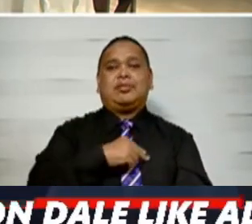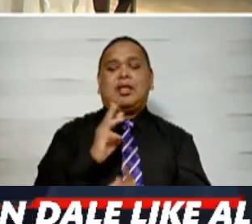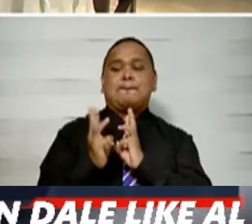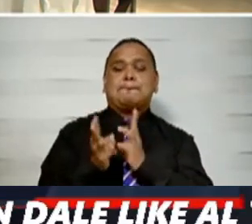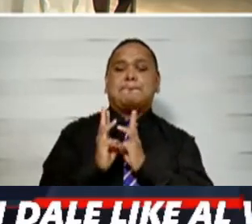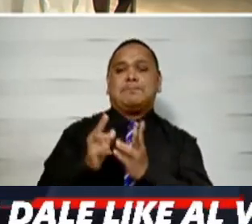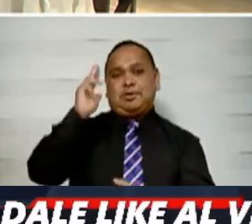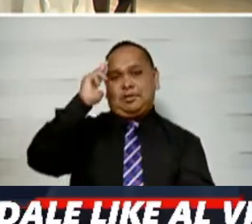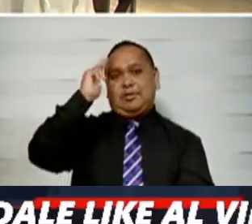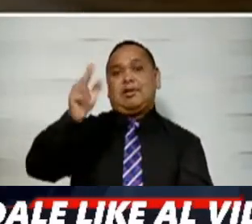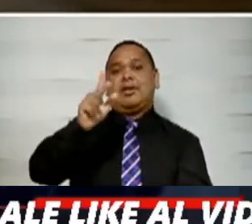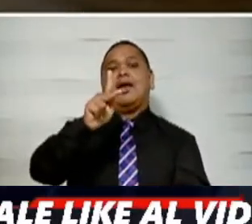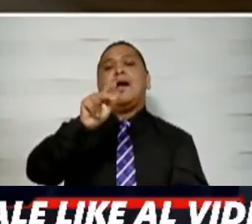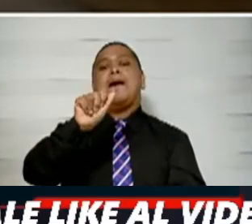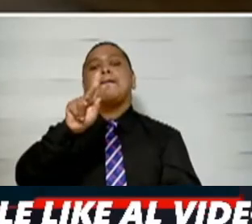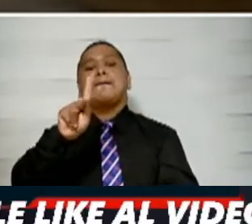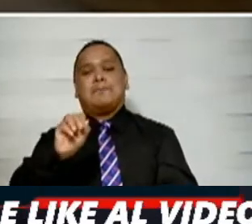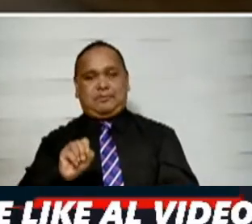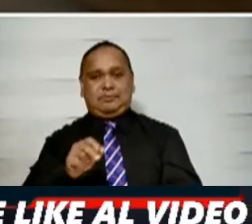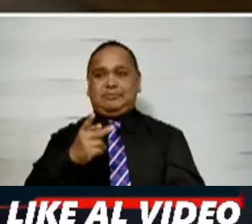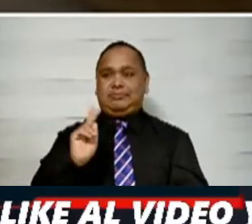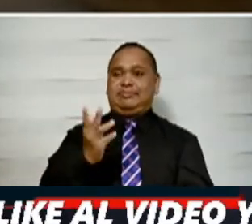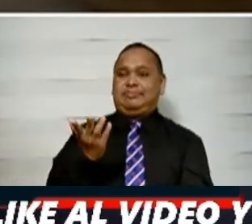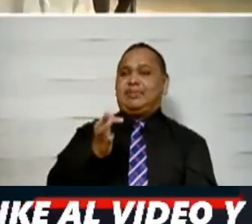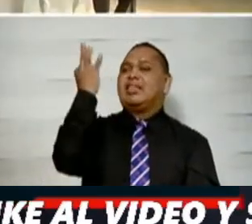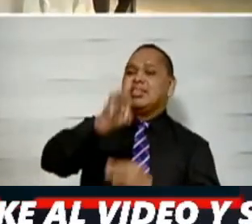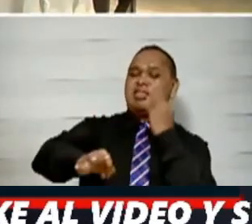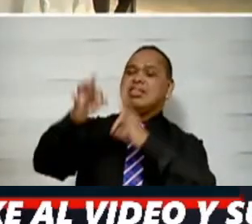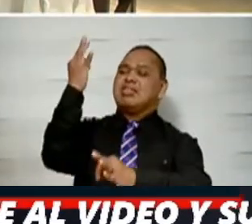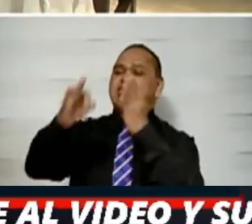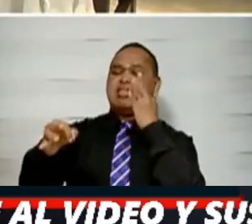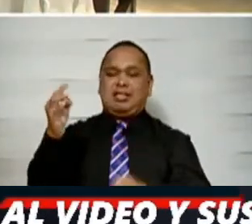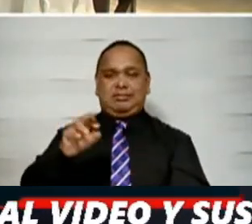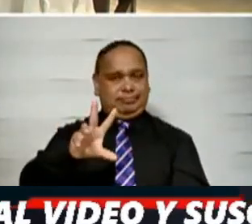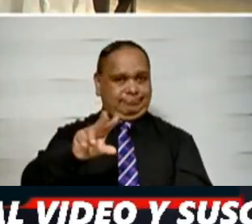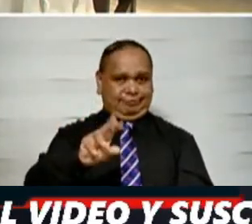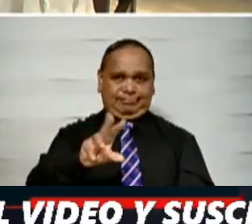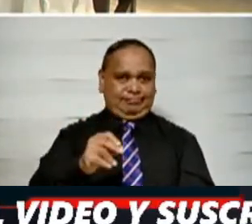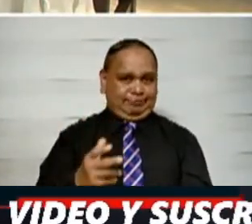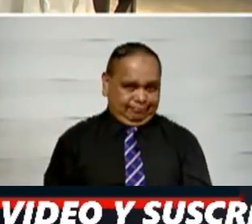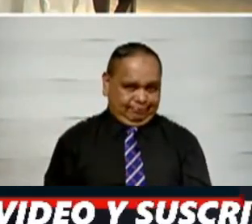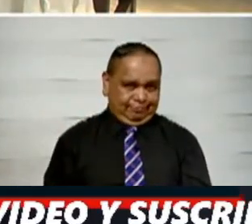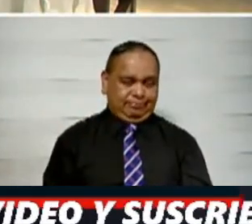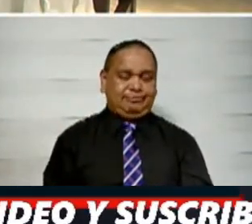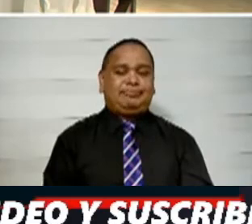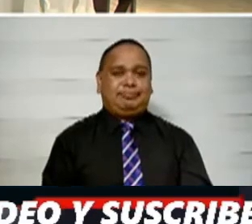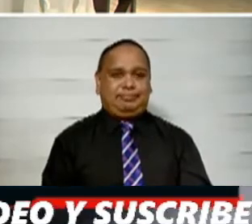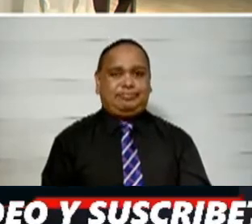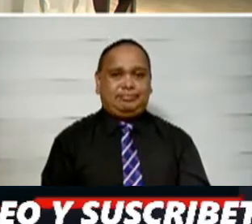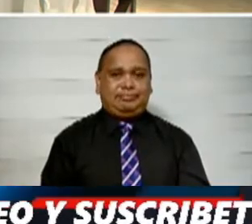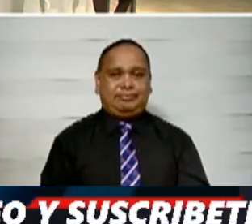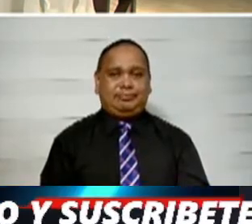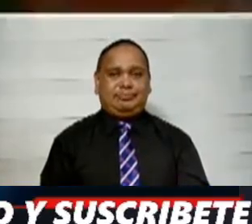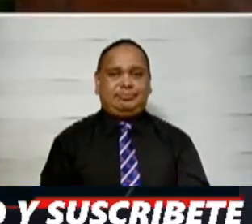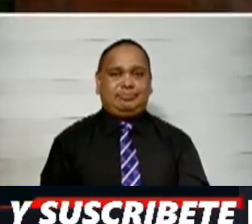dice, ¿qué onda, papu, no? Sí, hola, papu. Deja de decir groserías en los, sí, en los editados. Sí, claro, no, retírenlo